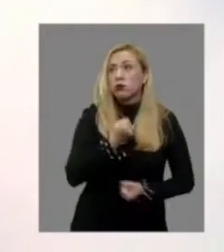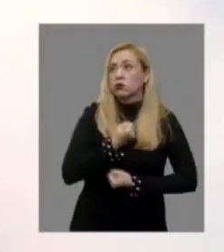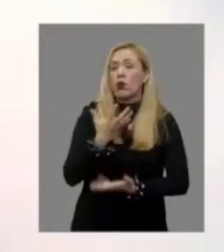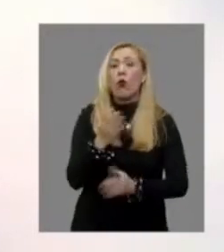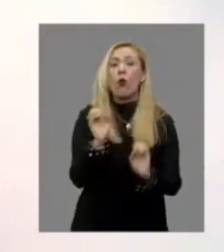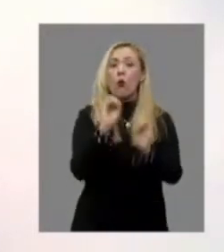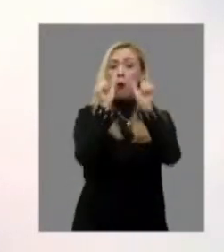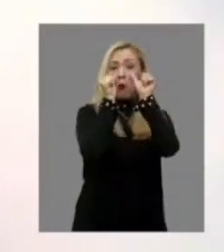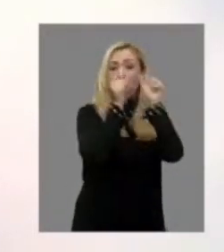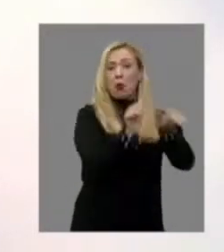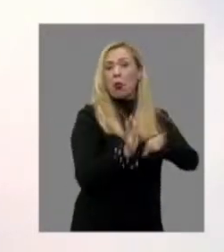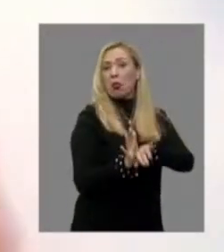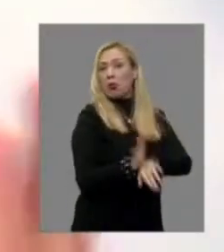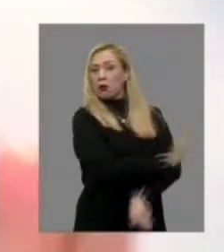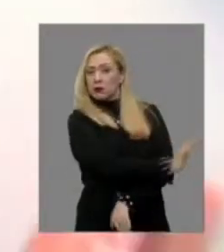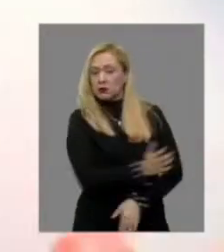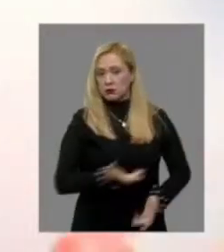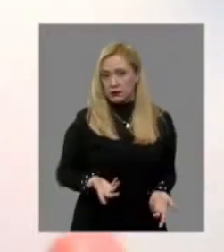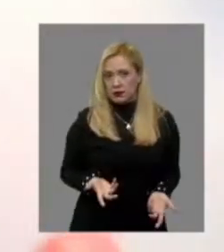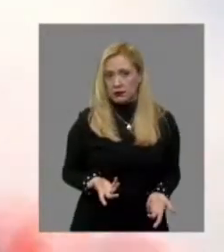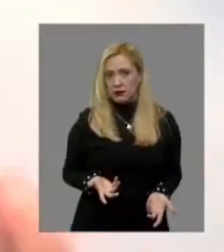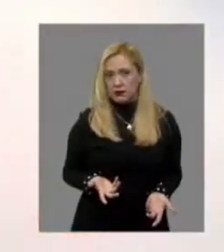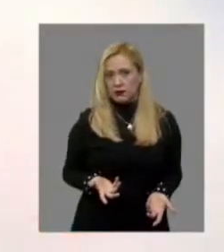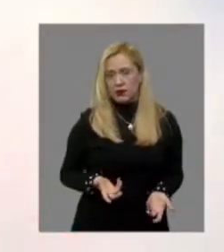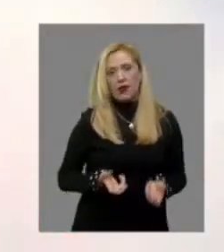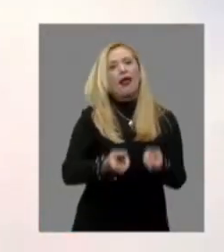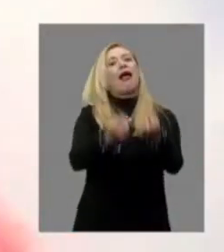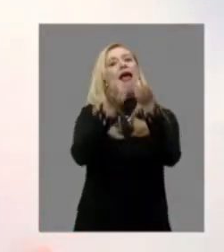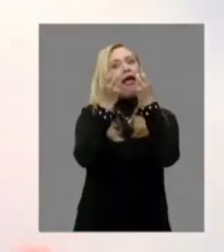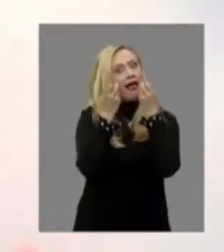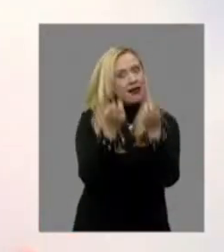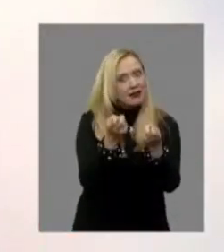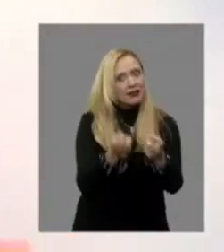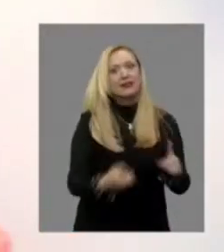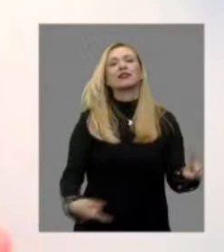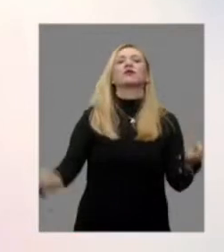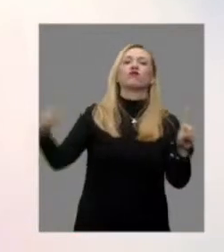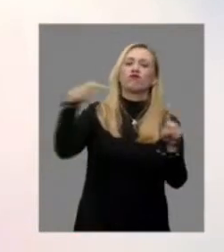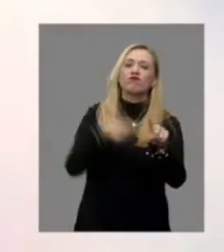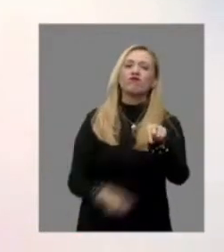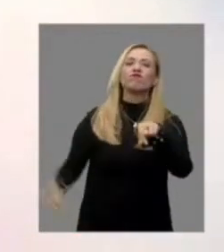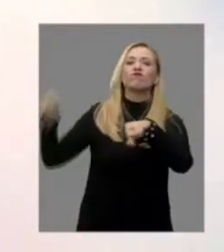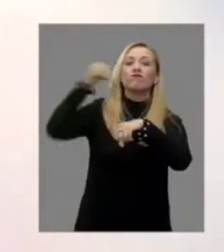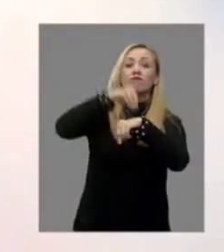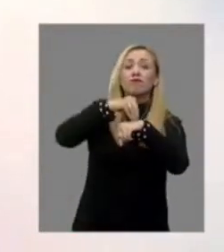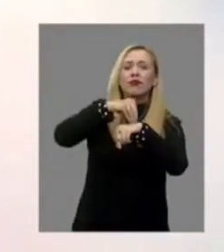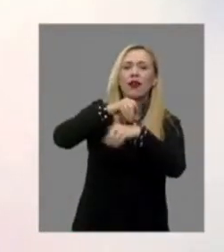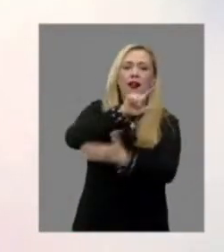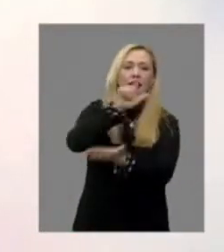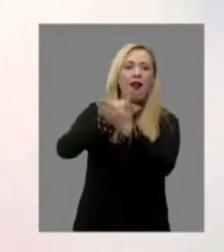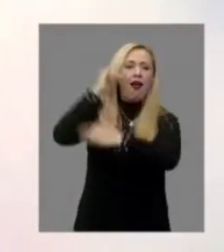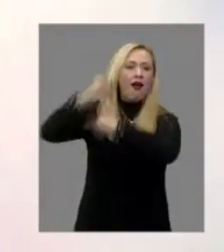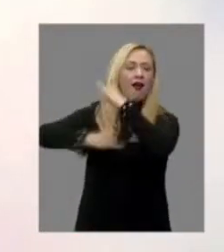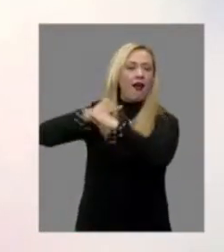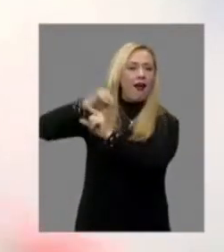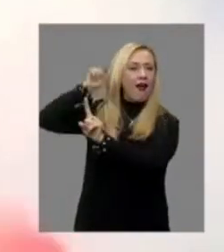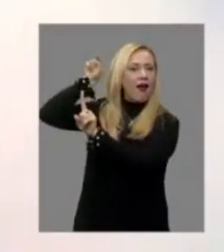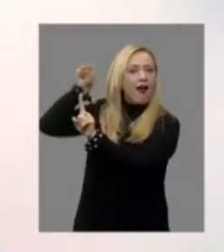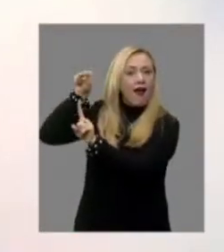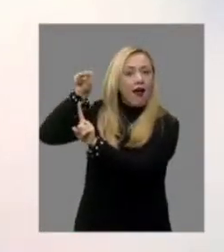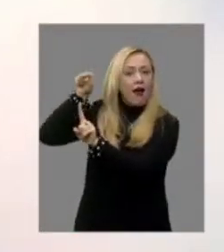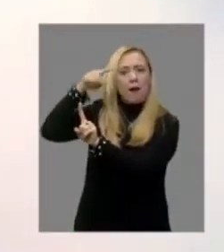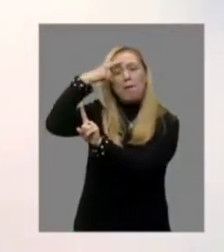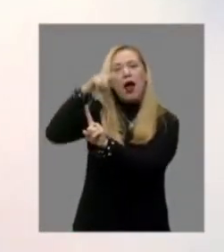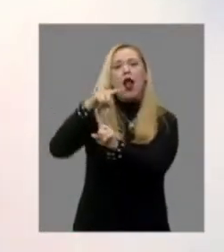a este grupo. Entonces, es una aplicación directa de la convención en un juicio